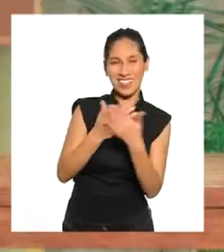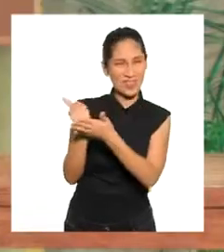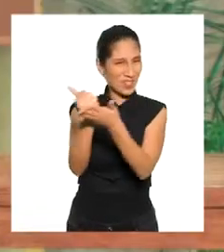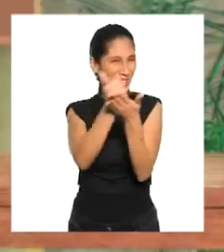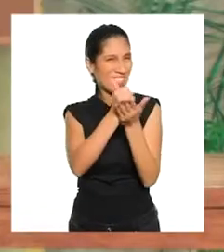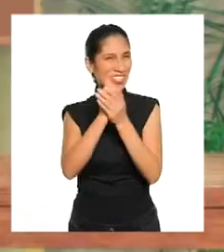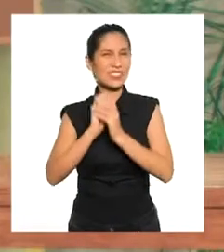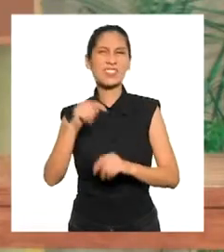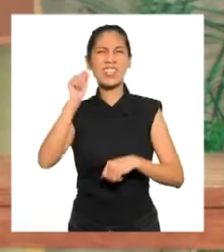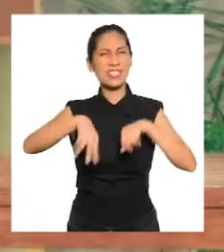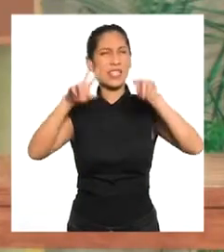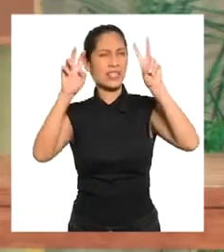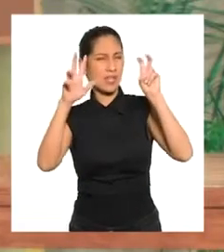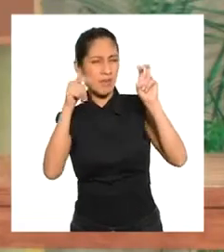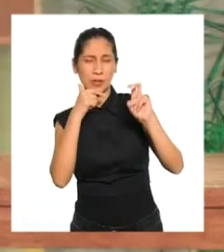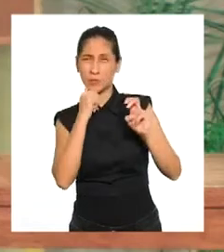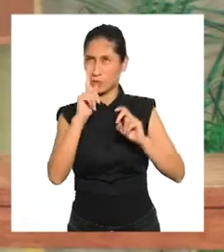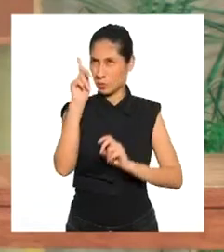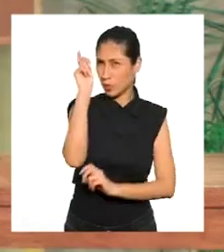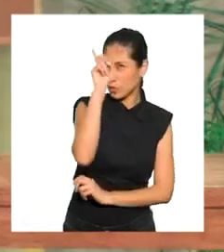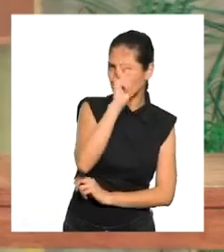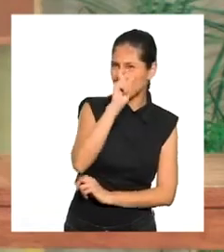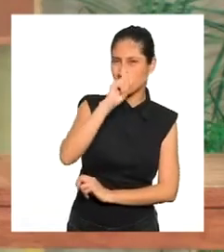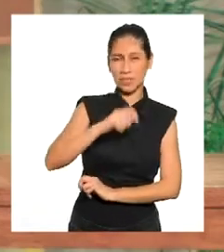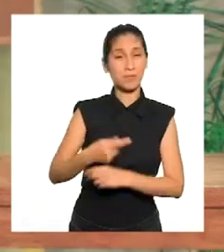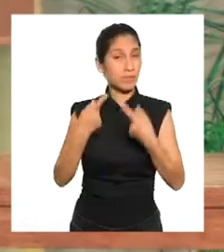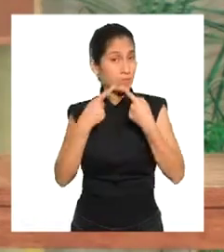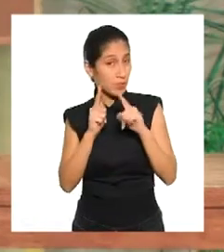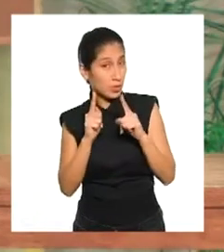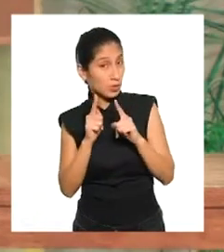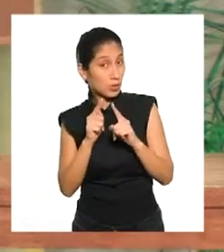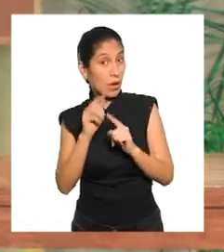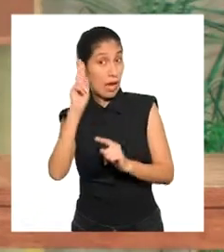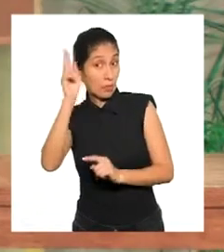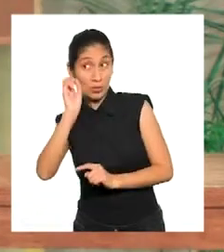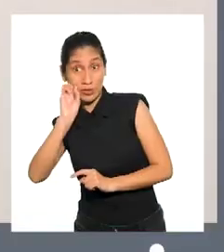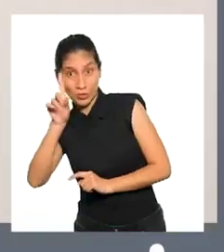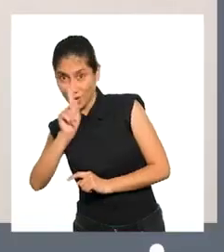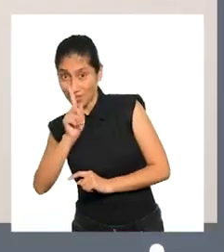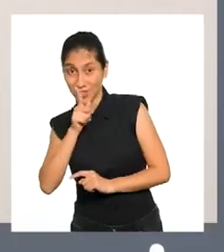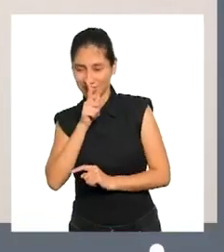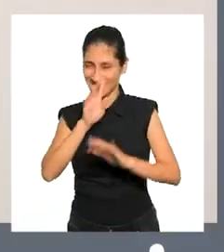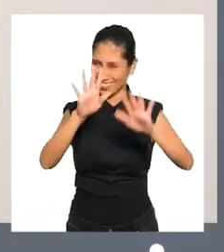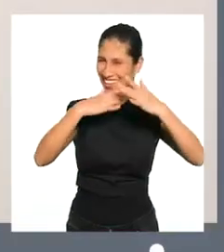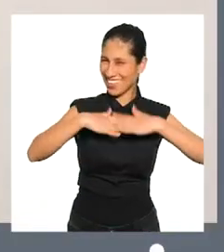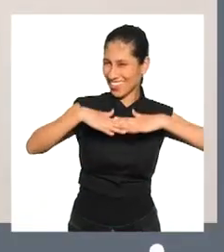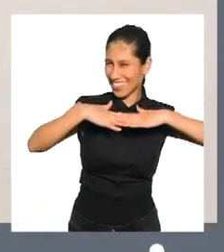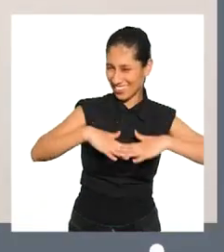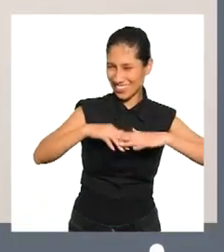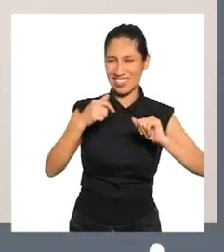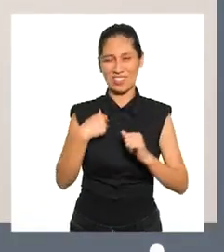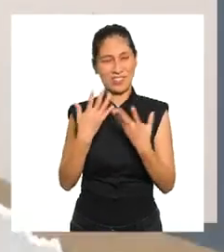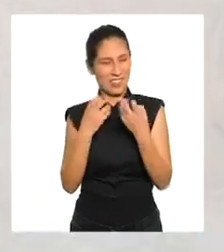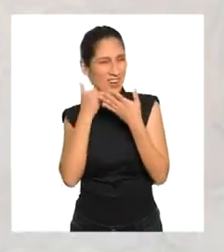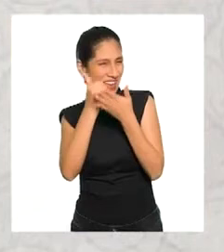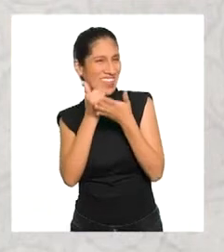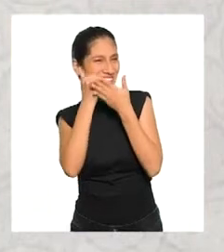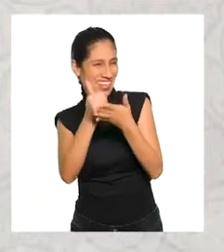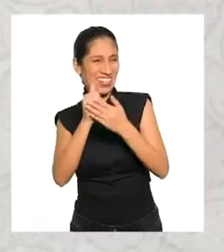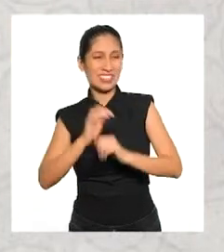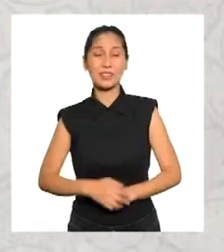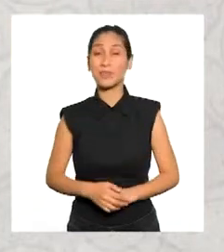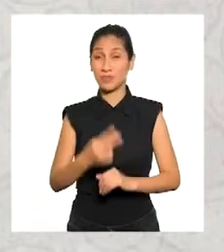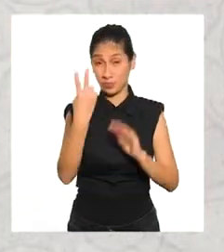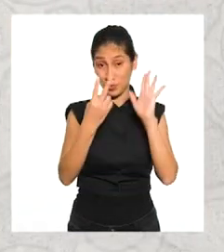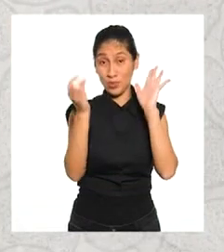ayudarnos. Este tema me resulta un poco difícil, pero no le digas al profesor. No te preocupes, espero poder ayudarlos.